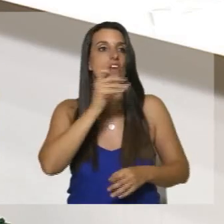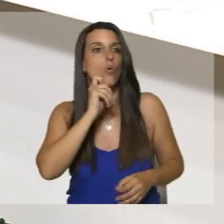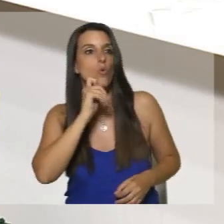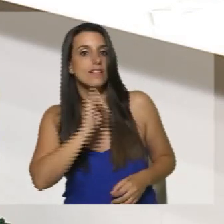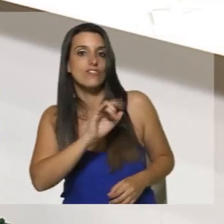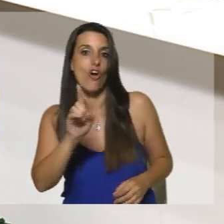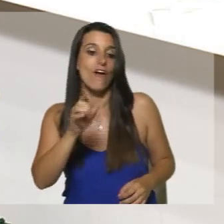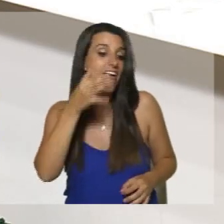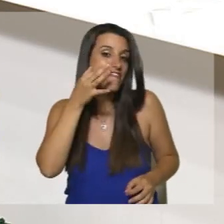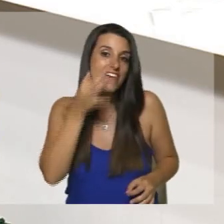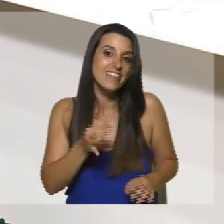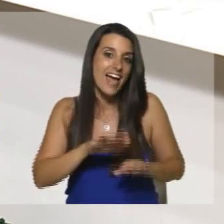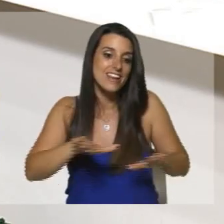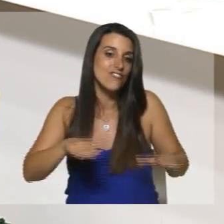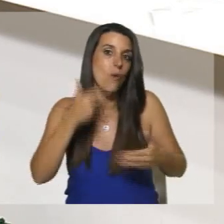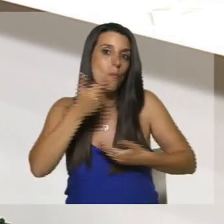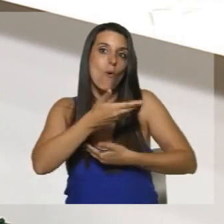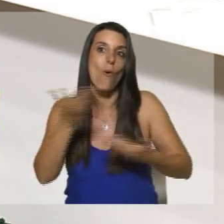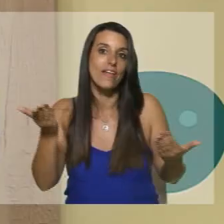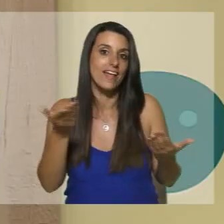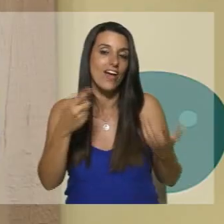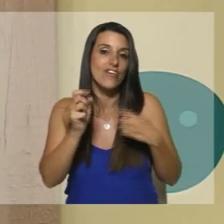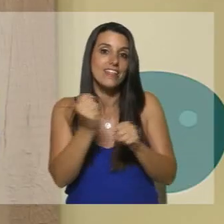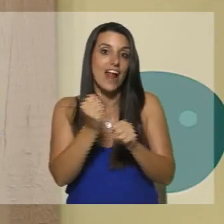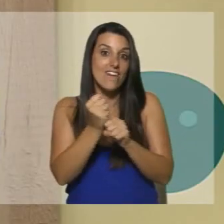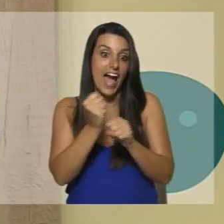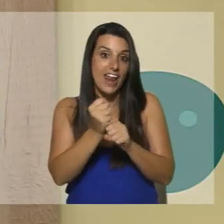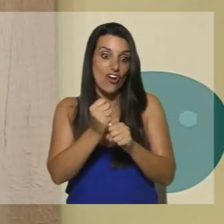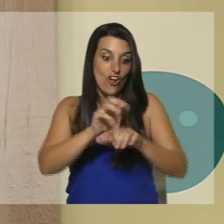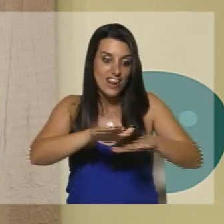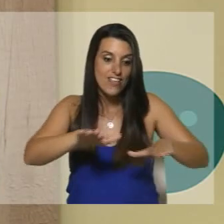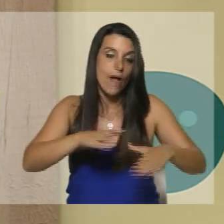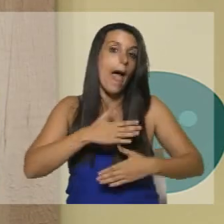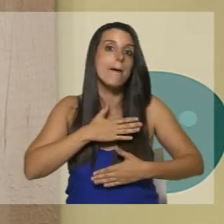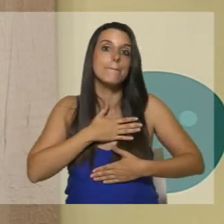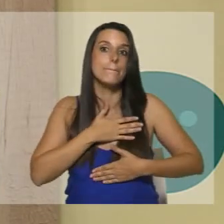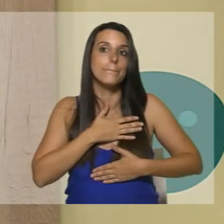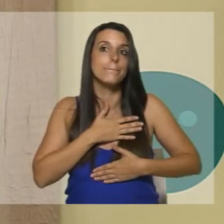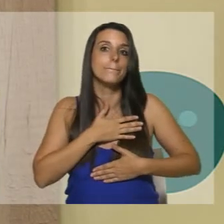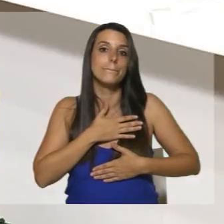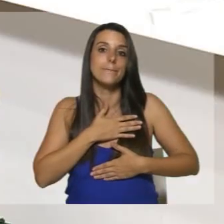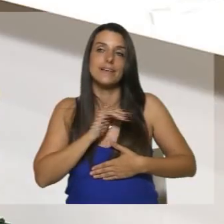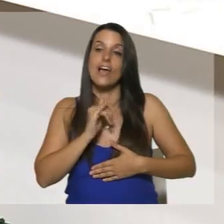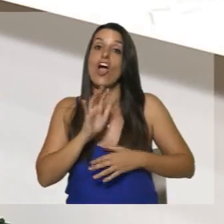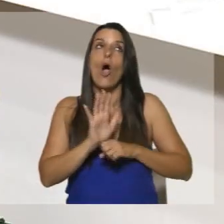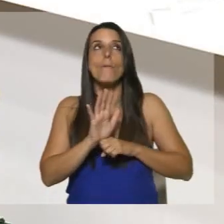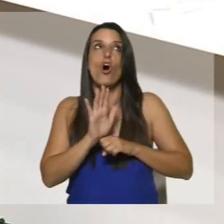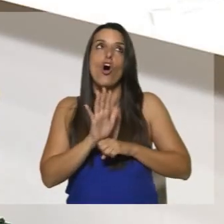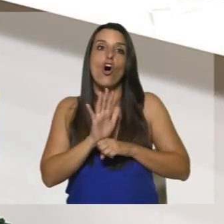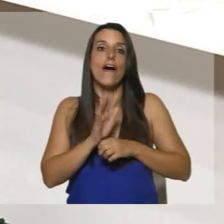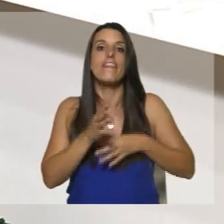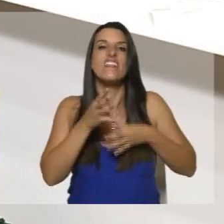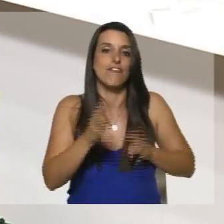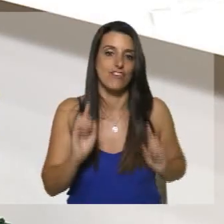la verdad. Exacto. Y ellos te demuestran eso. Y trabajar con ellos es como... Es un desafío. Es un desafío. Para mí